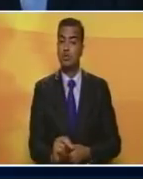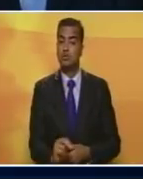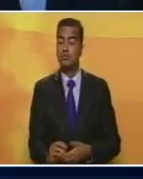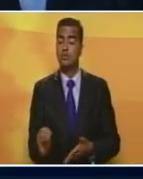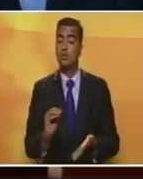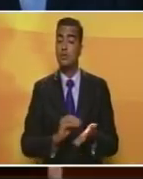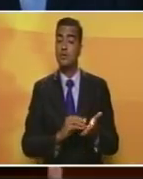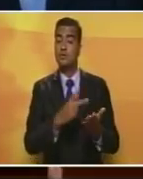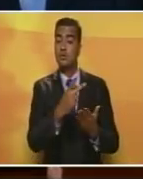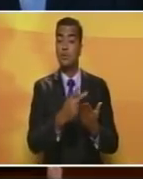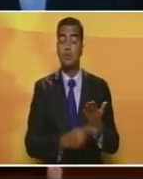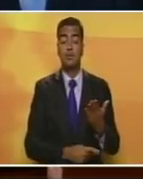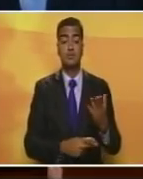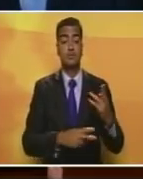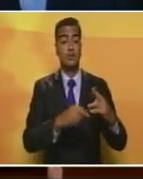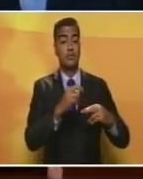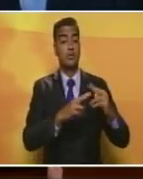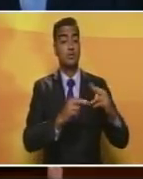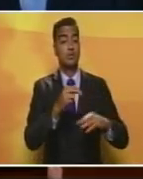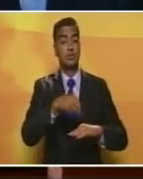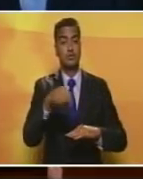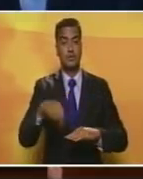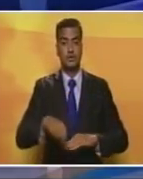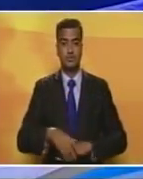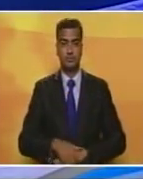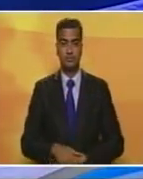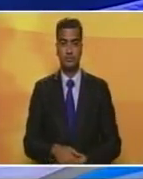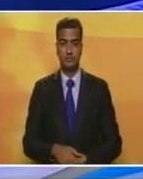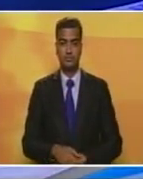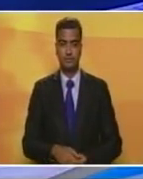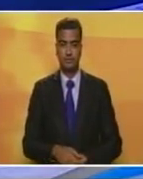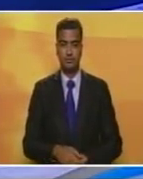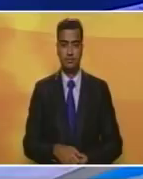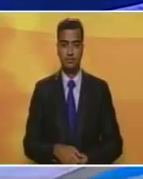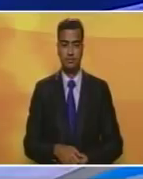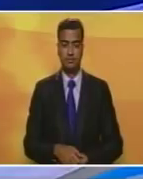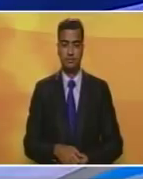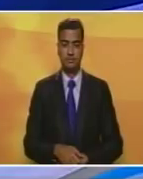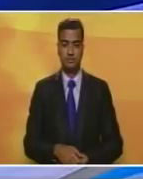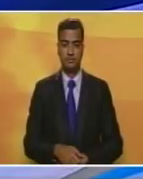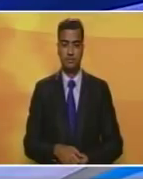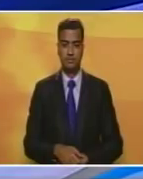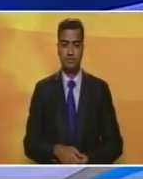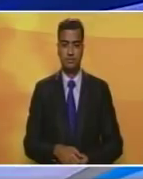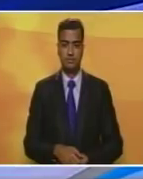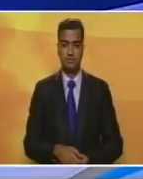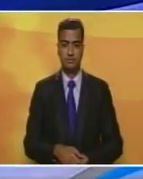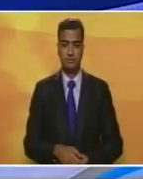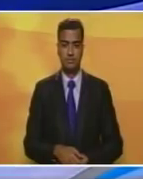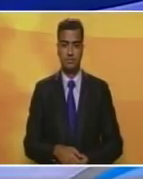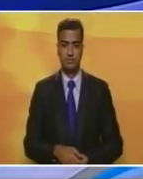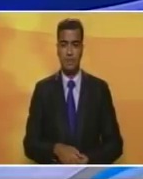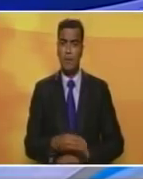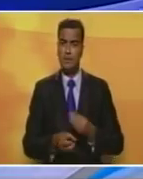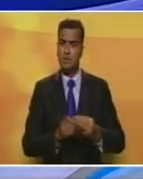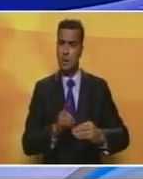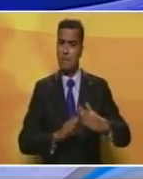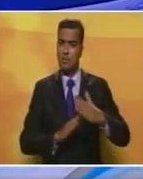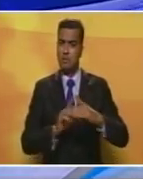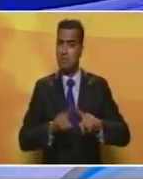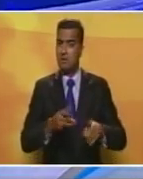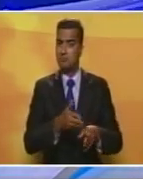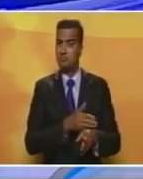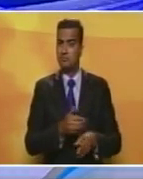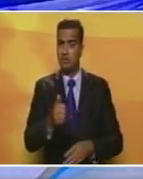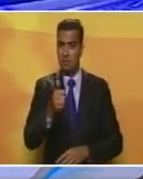país y exponen sus prioridades de gobierno. Se espera que el presidente mencione la salud económica de Estados Unidos, la renegociación del